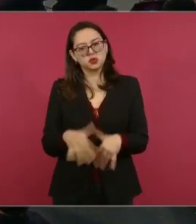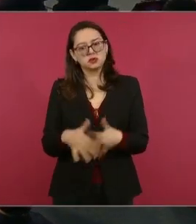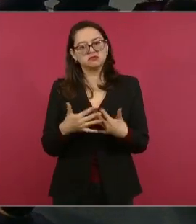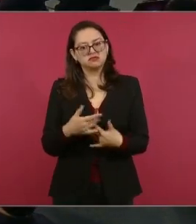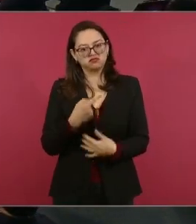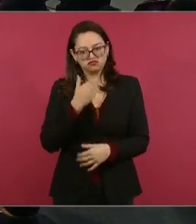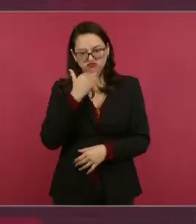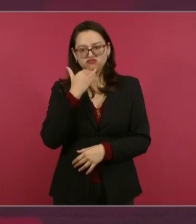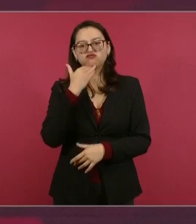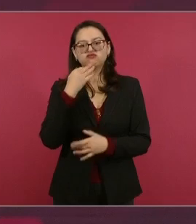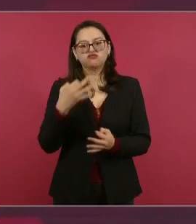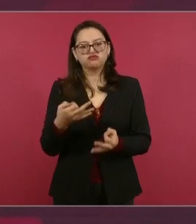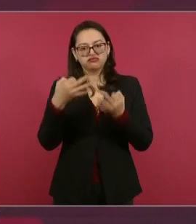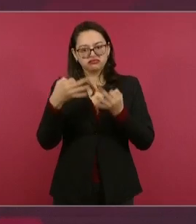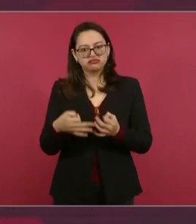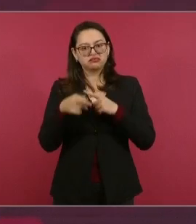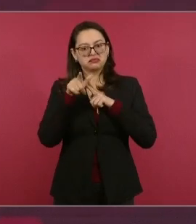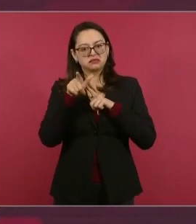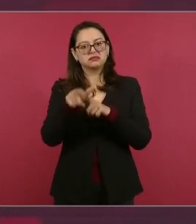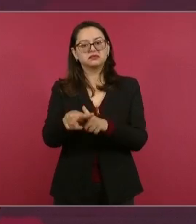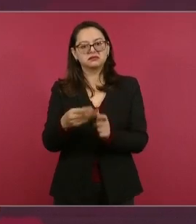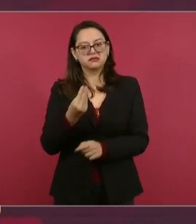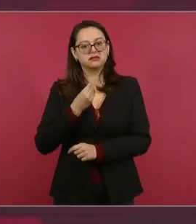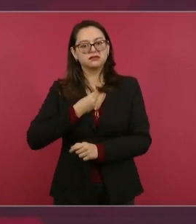mucha dignidad, mucha